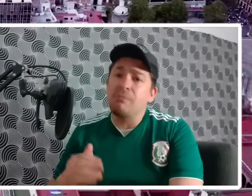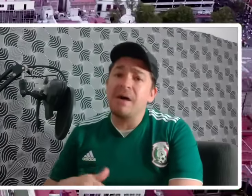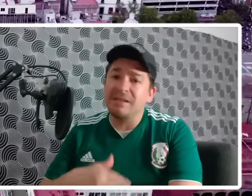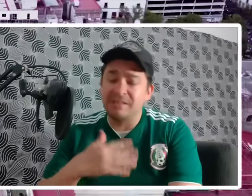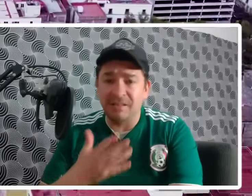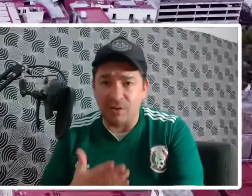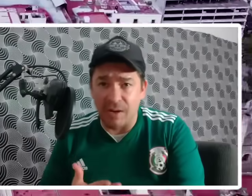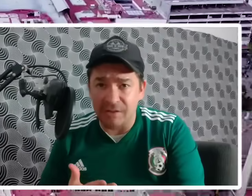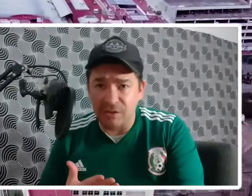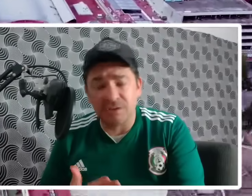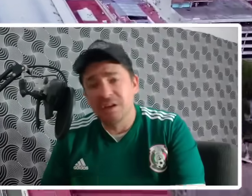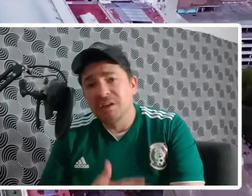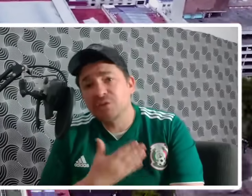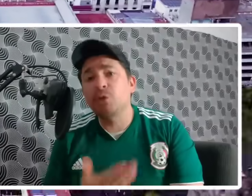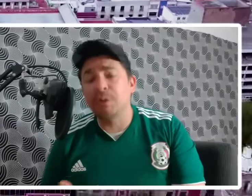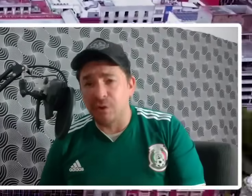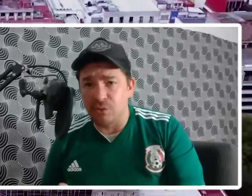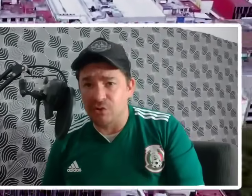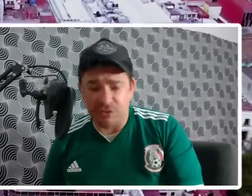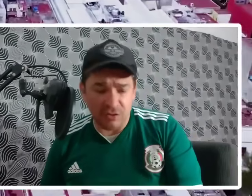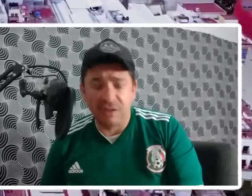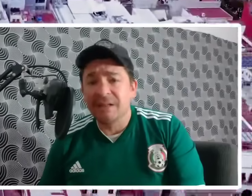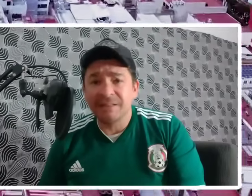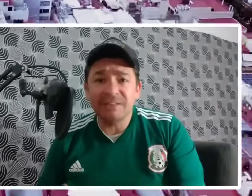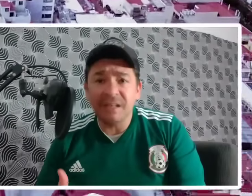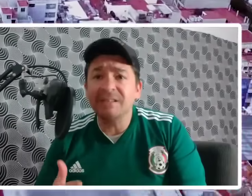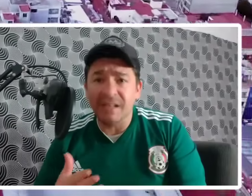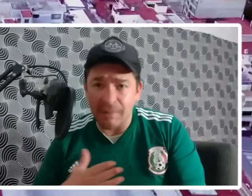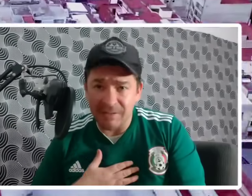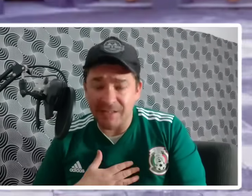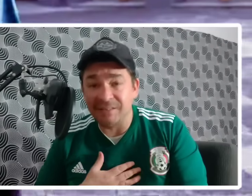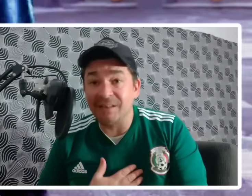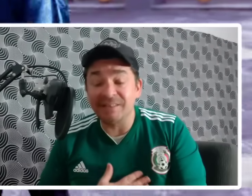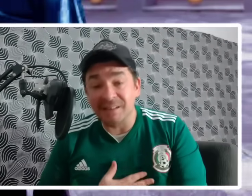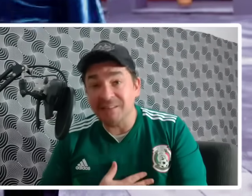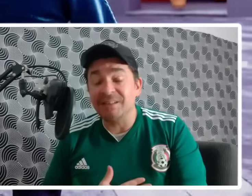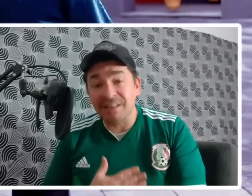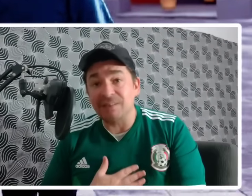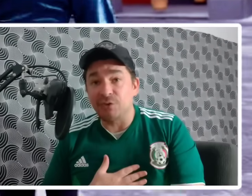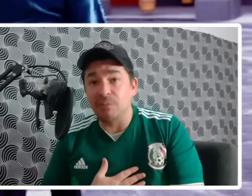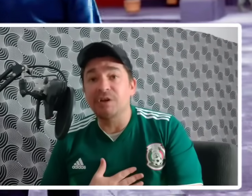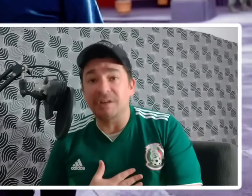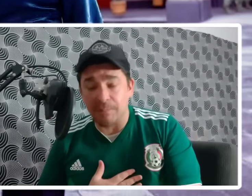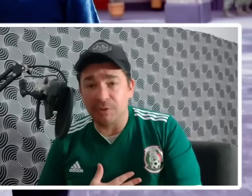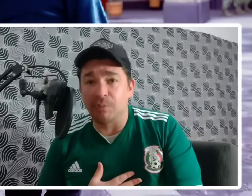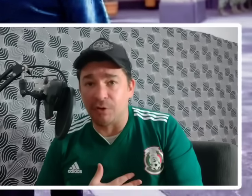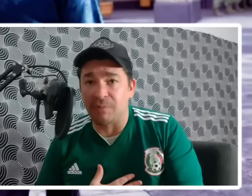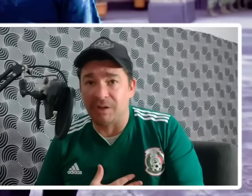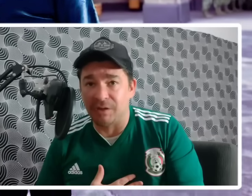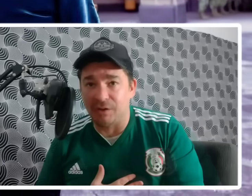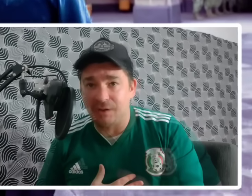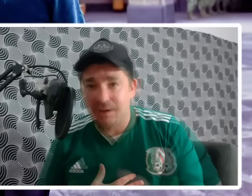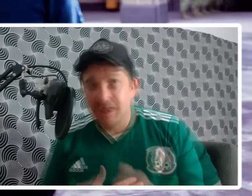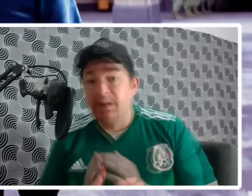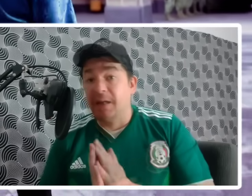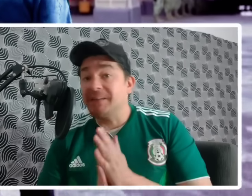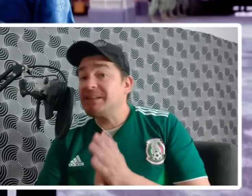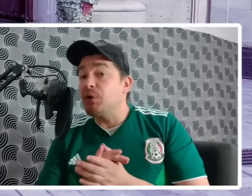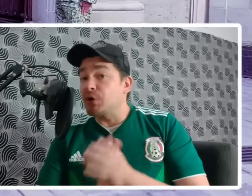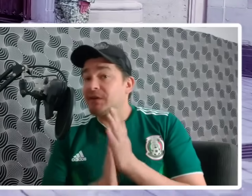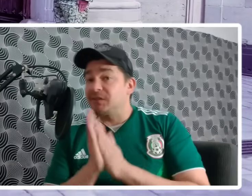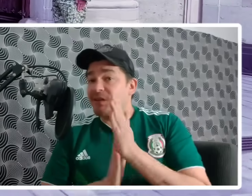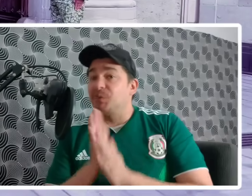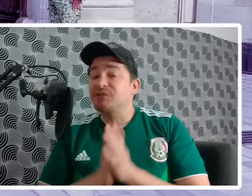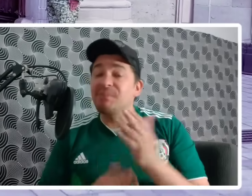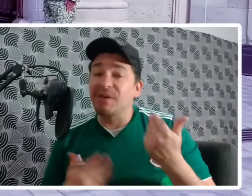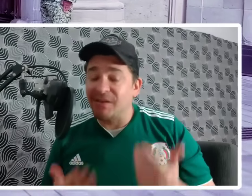te digo, llevo más de 5 años súper orgulloso de tener esta camiseta, de sentir tanto amor y respeto por México.